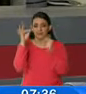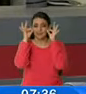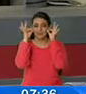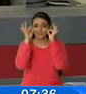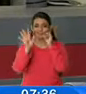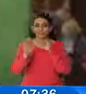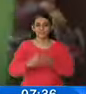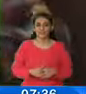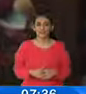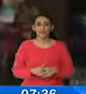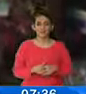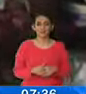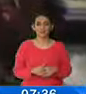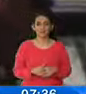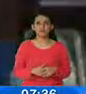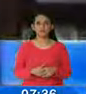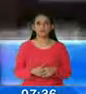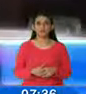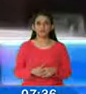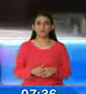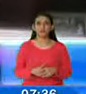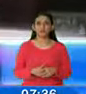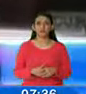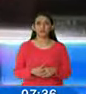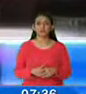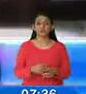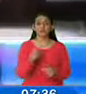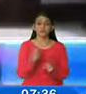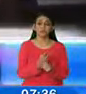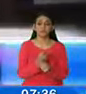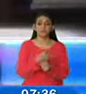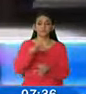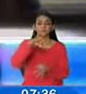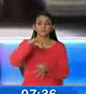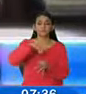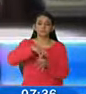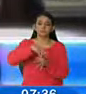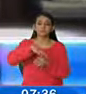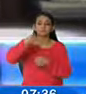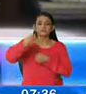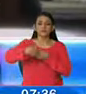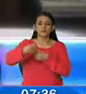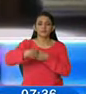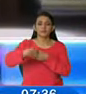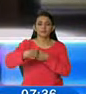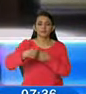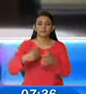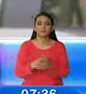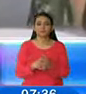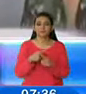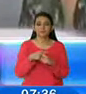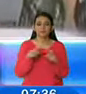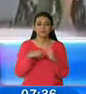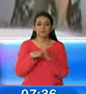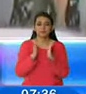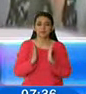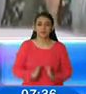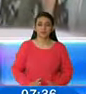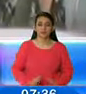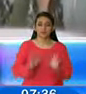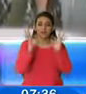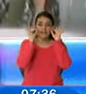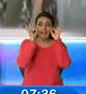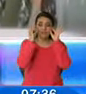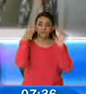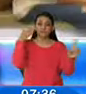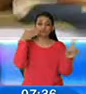presidenciable. Es la segunda vez que participa en elecciones presidenciales. El ex banquero Guillermo Lasso intenta